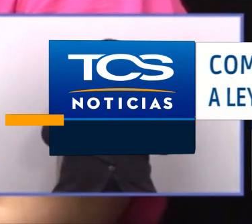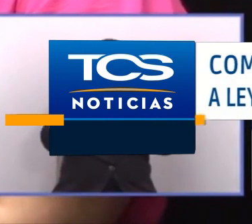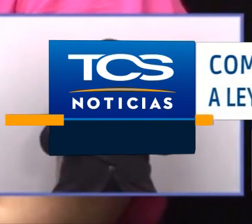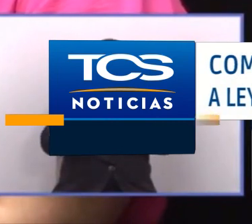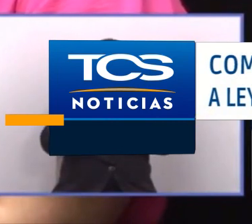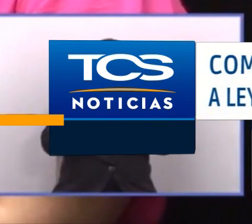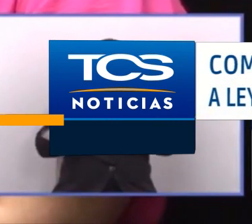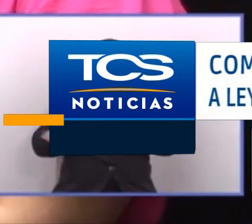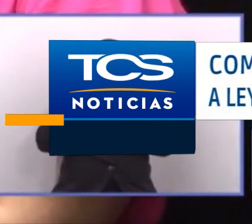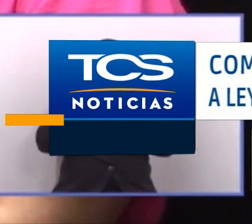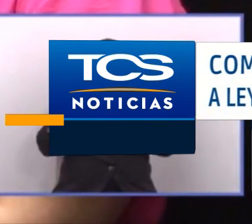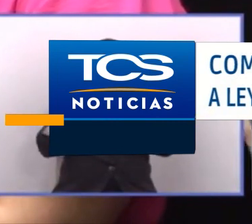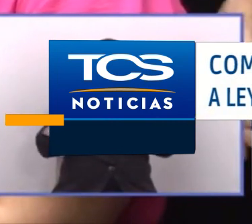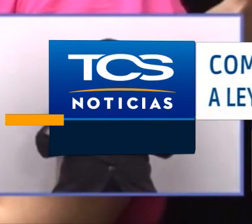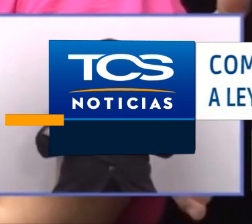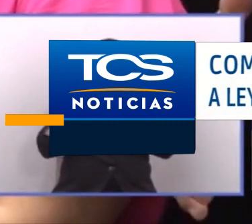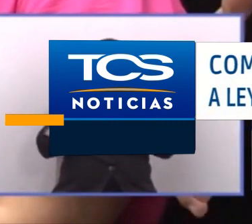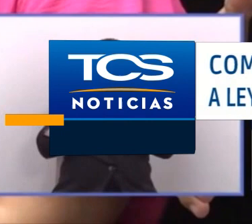generando